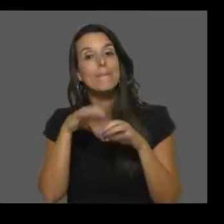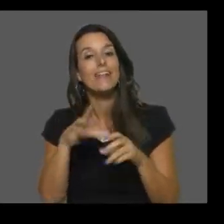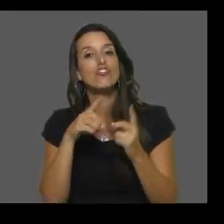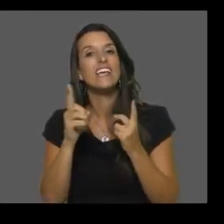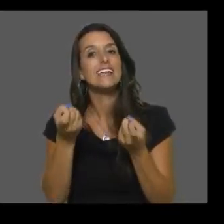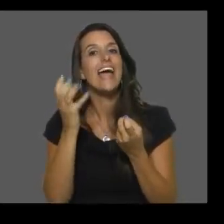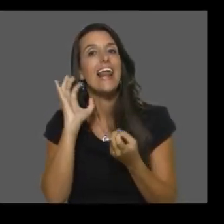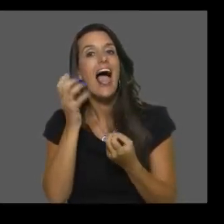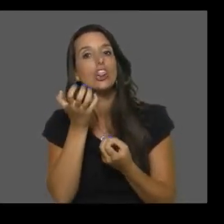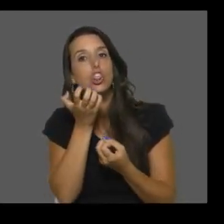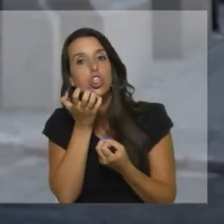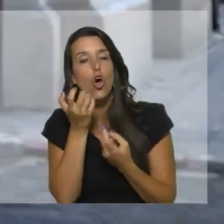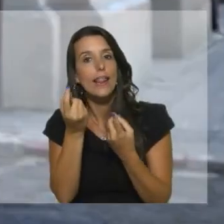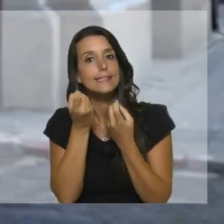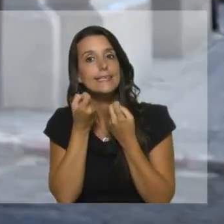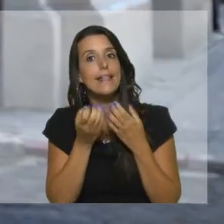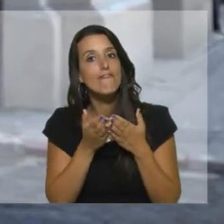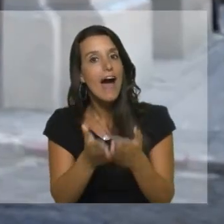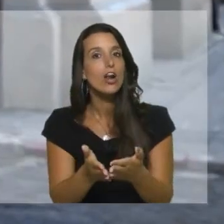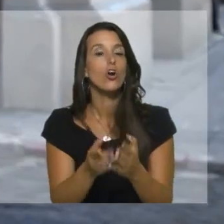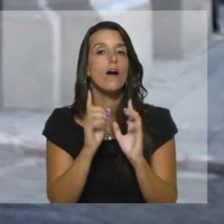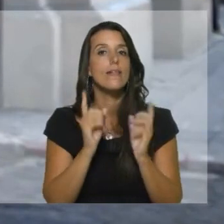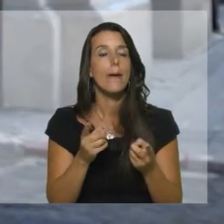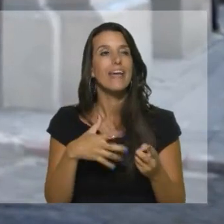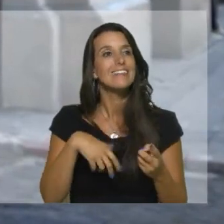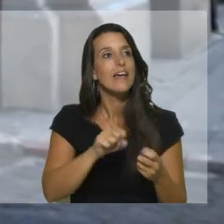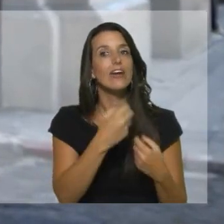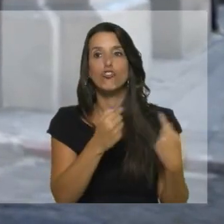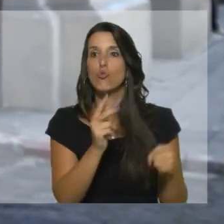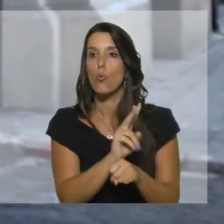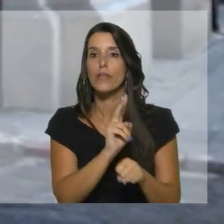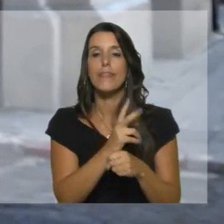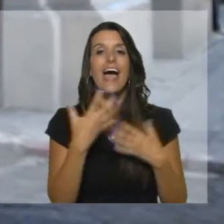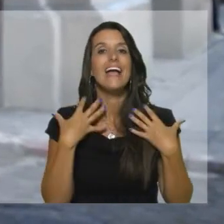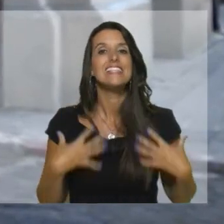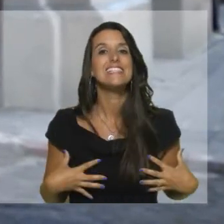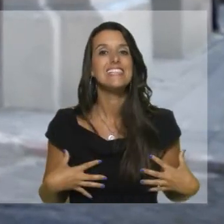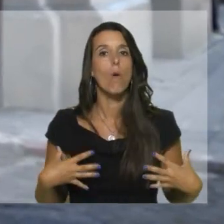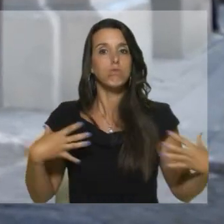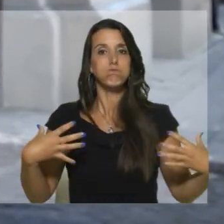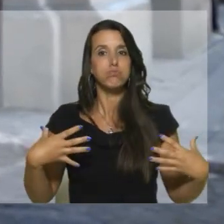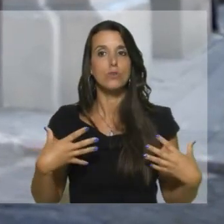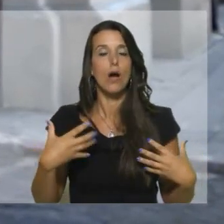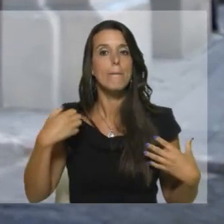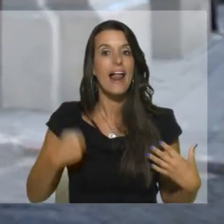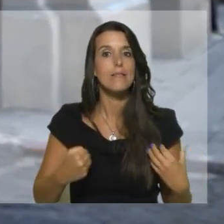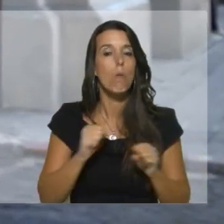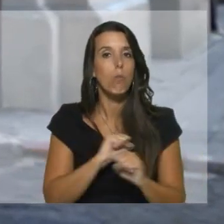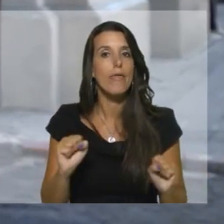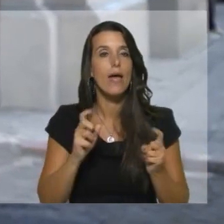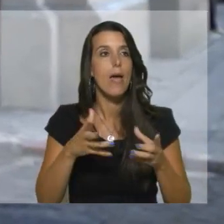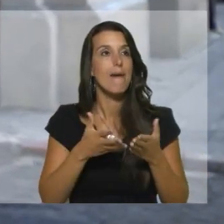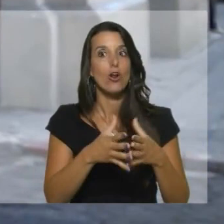atenúan las señales, que lleven medidas de seguridad, lleven chalecos salvavidas, si la embarcación es más